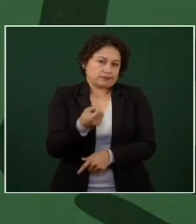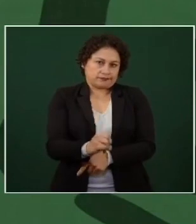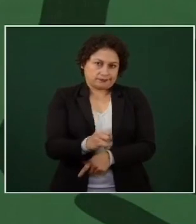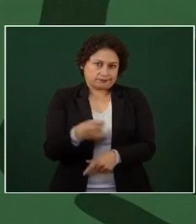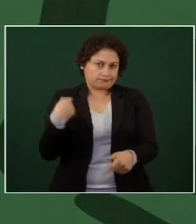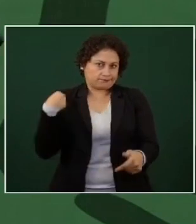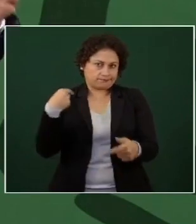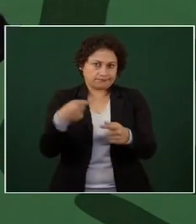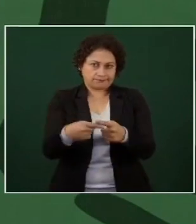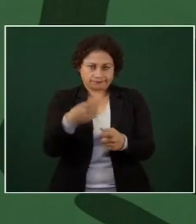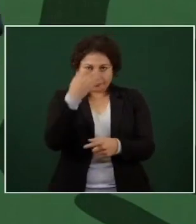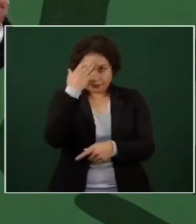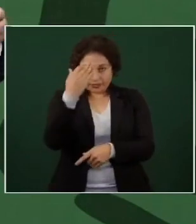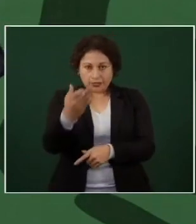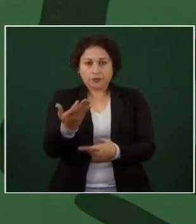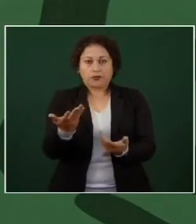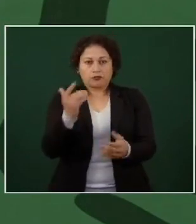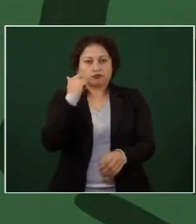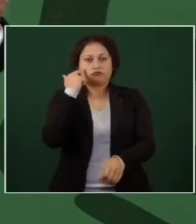y estamos